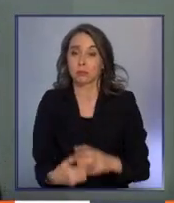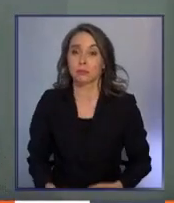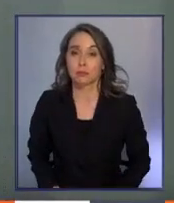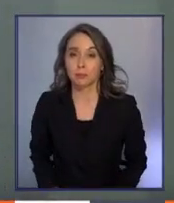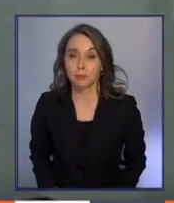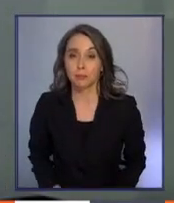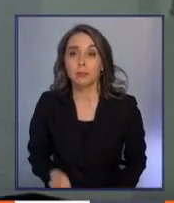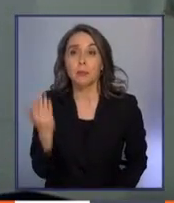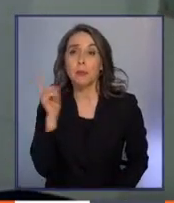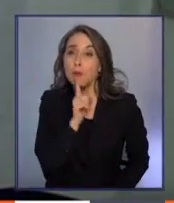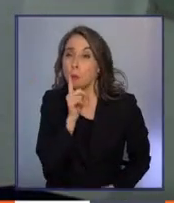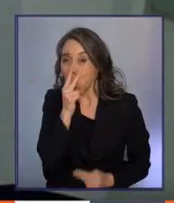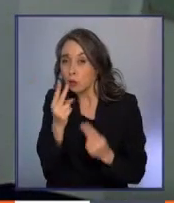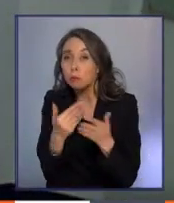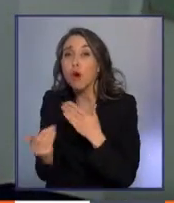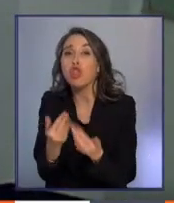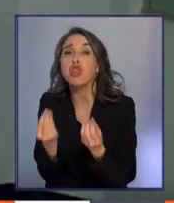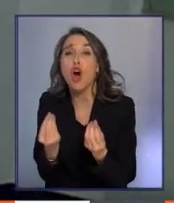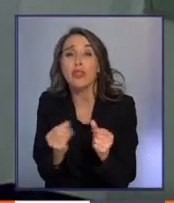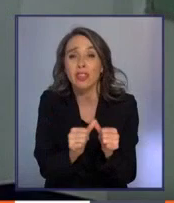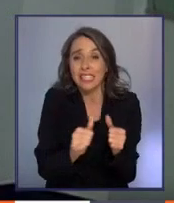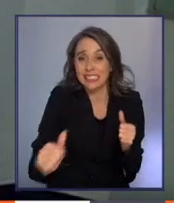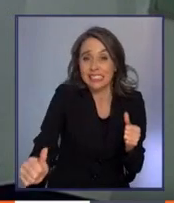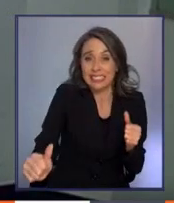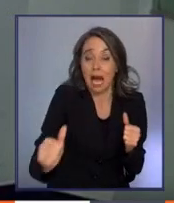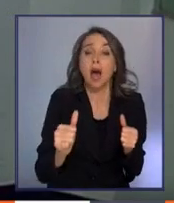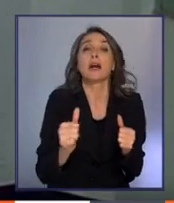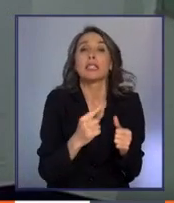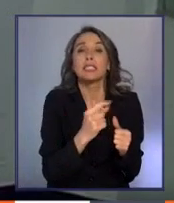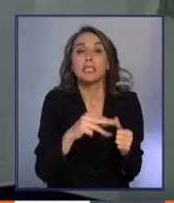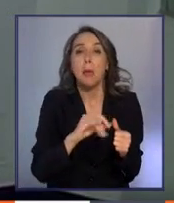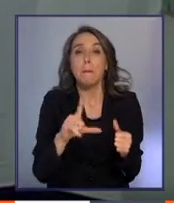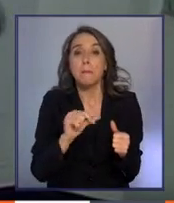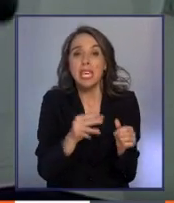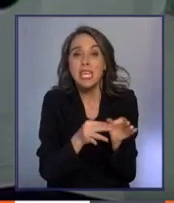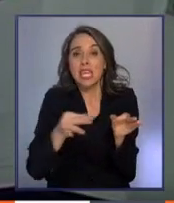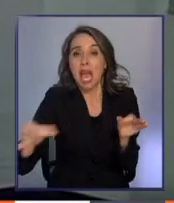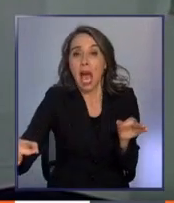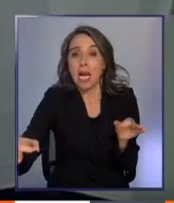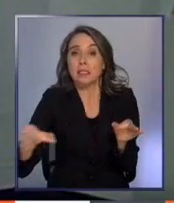La última pista de Dorian es a poco más de 100 millas al este de West Palm Beach.